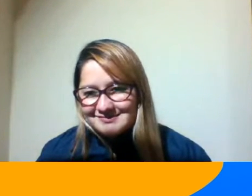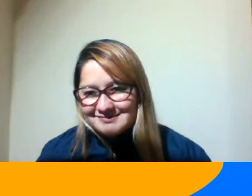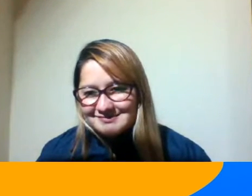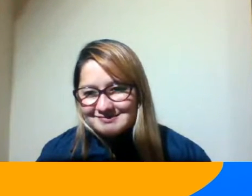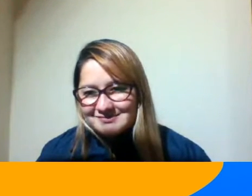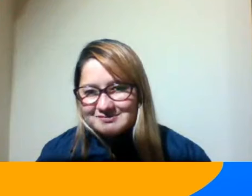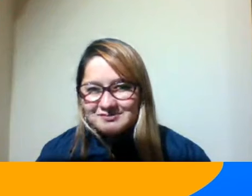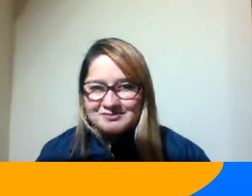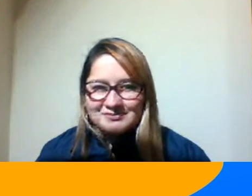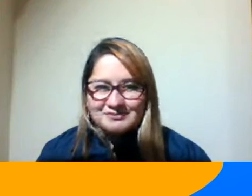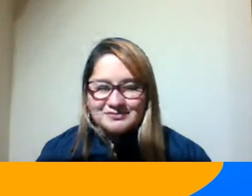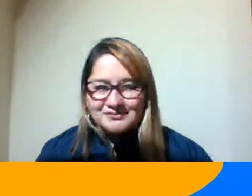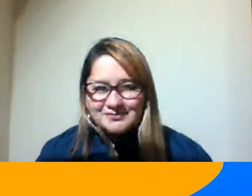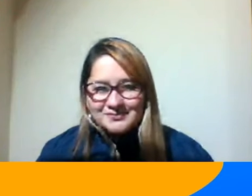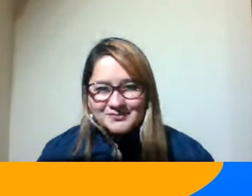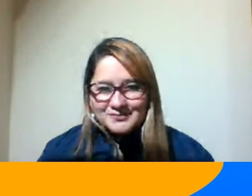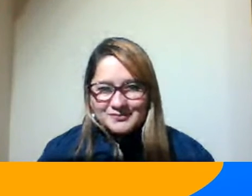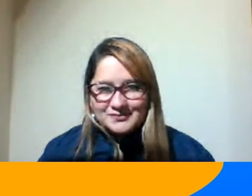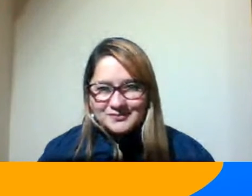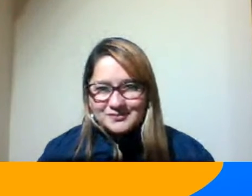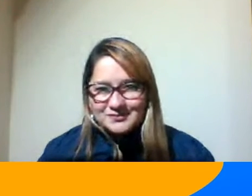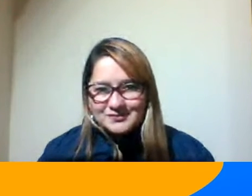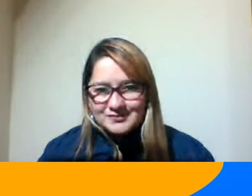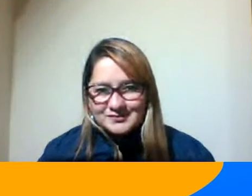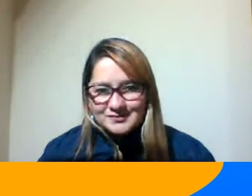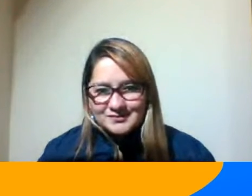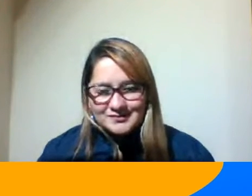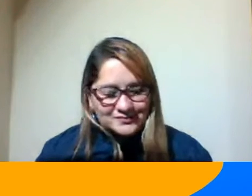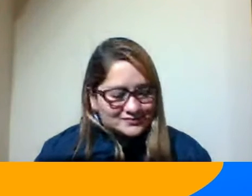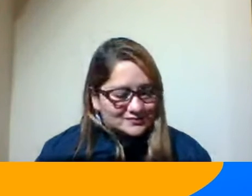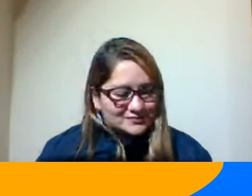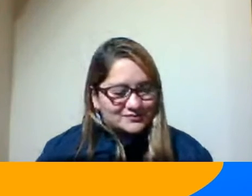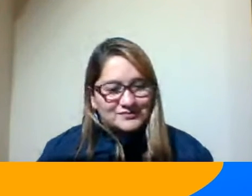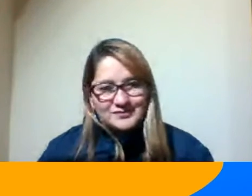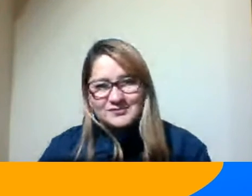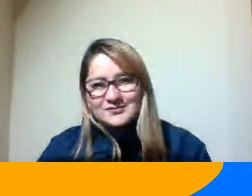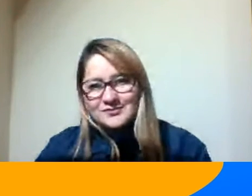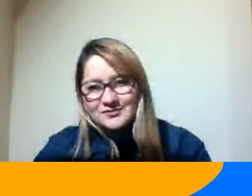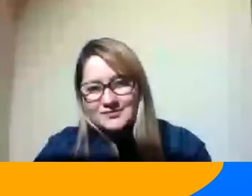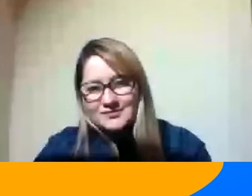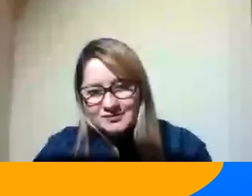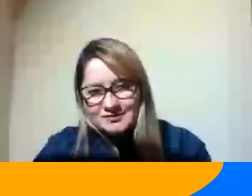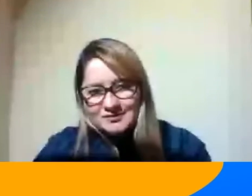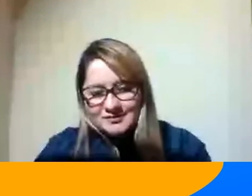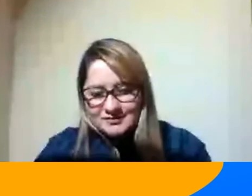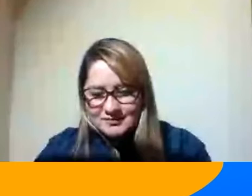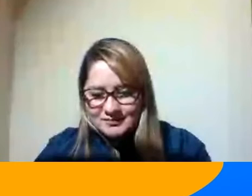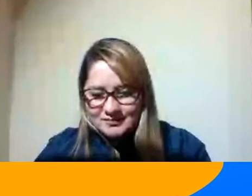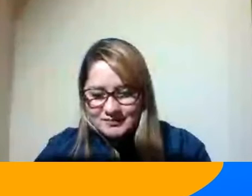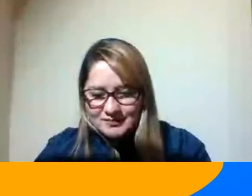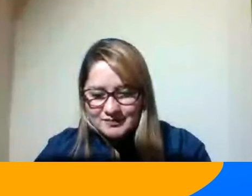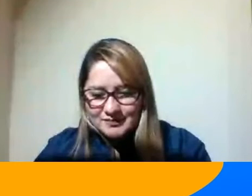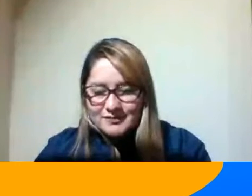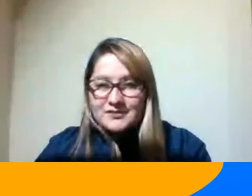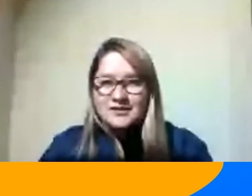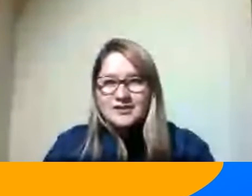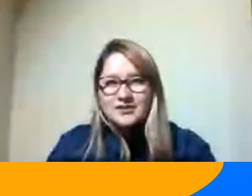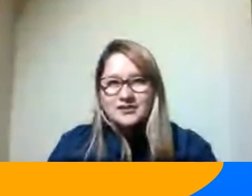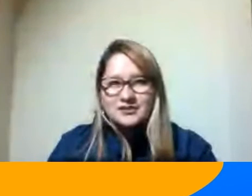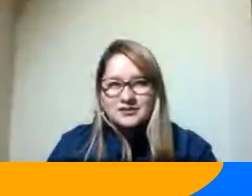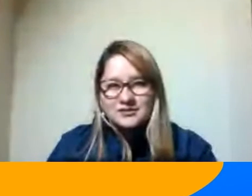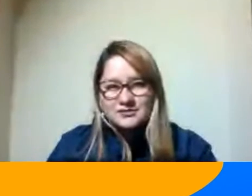me gusta mucho que pues poder compartir este tipo de espacios. Pues, no estoy tampoco muy claro sobre el tiempo. Mi